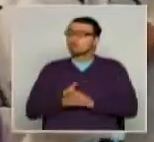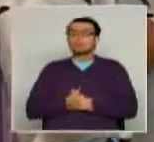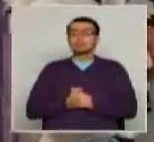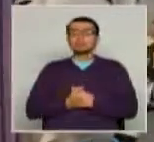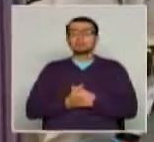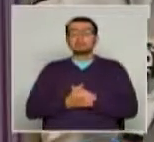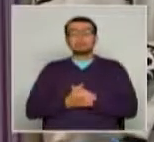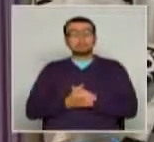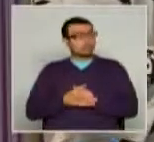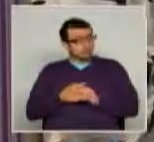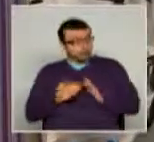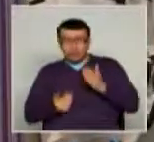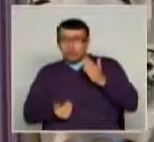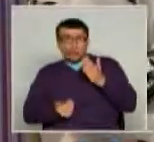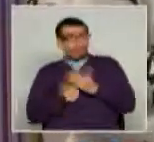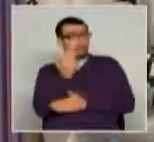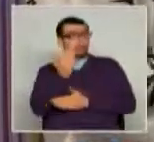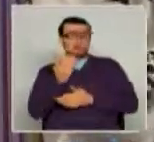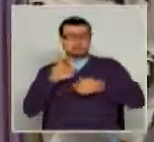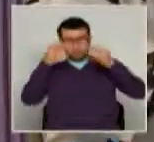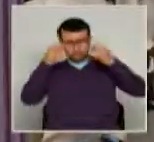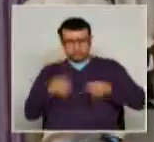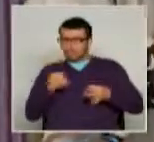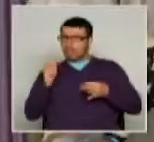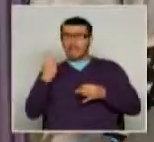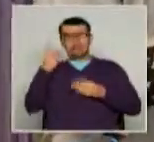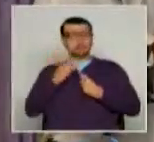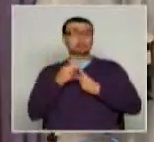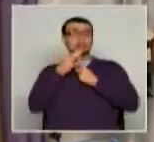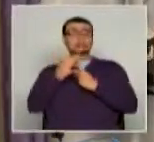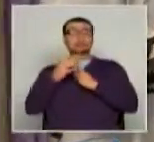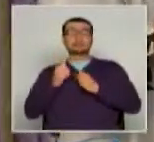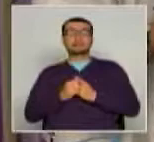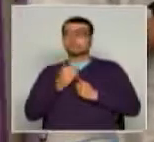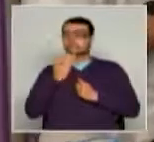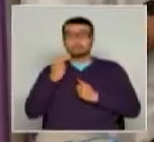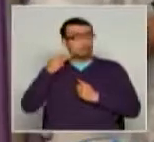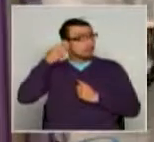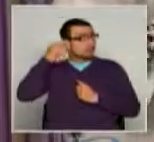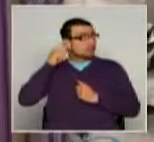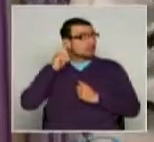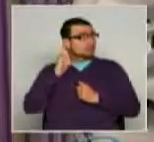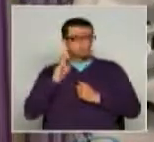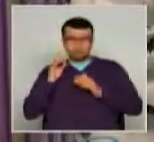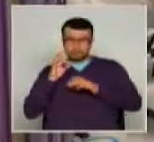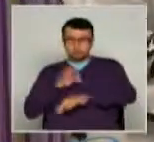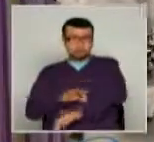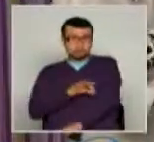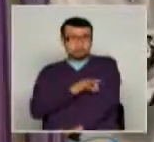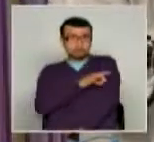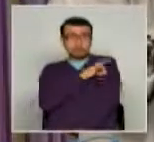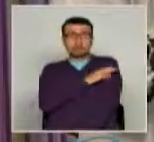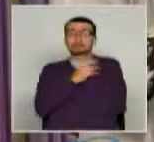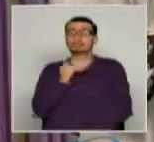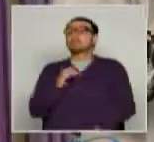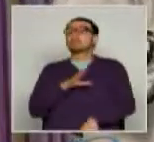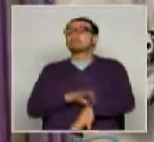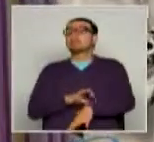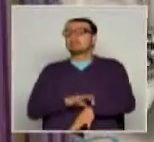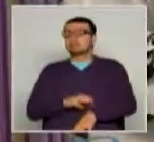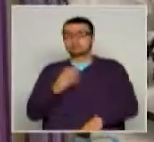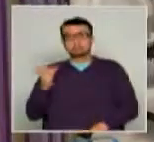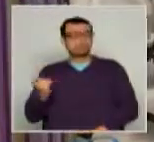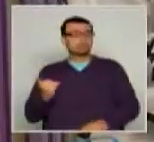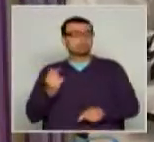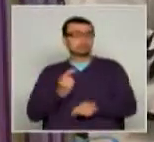Bueno, vamos a empezar primero definiendo algo bien especial. La auriculoterapia es una de las ramas de la medicina tradicional china, una de las vertientes